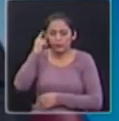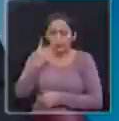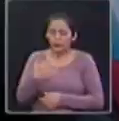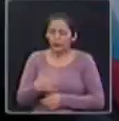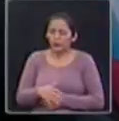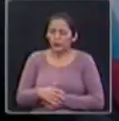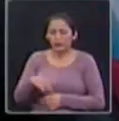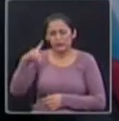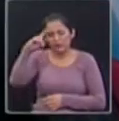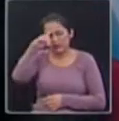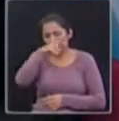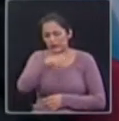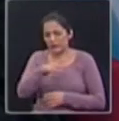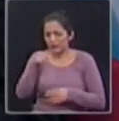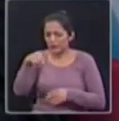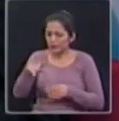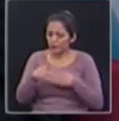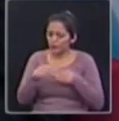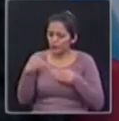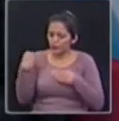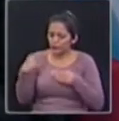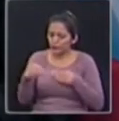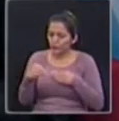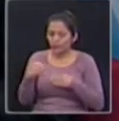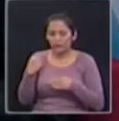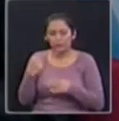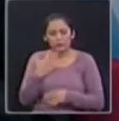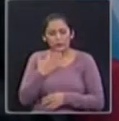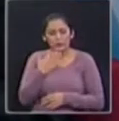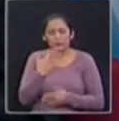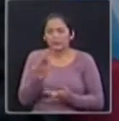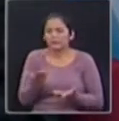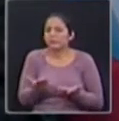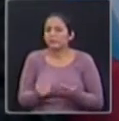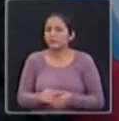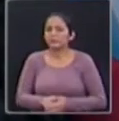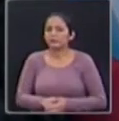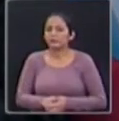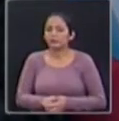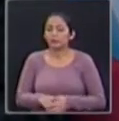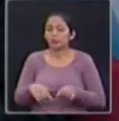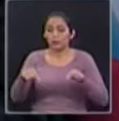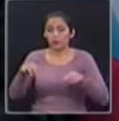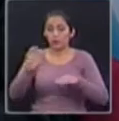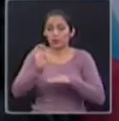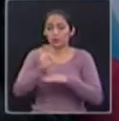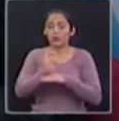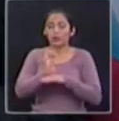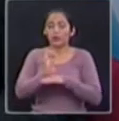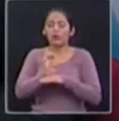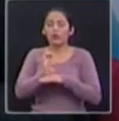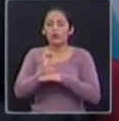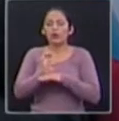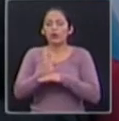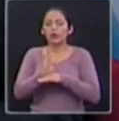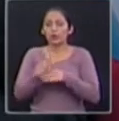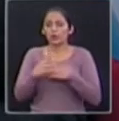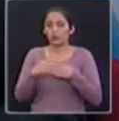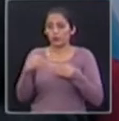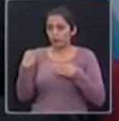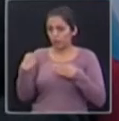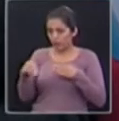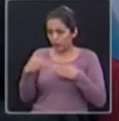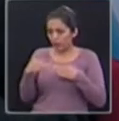el dolor bueno en el dólar más bien debería ser una es una fortaleza y debería ser aprovechado como una